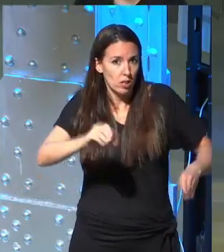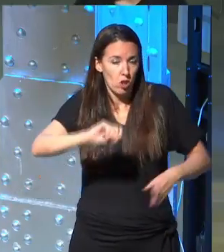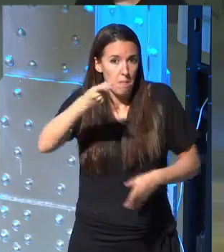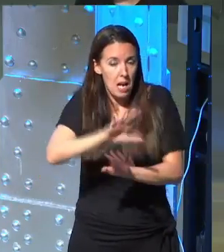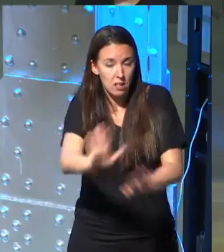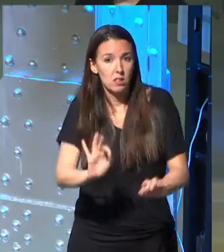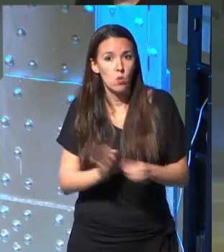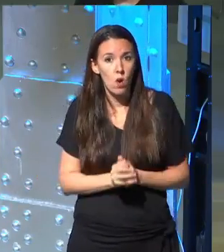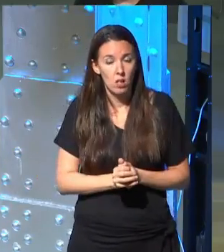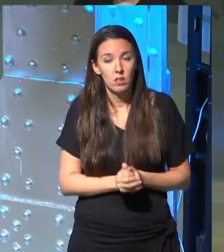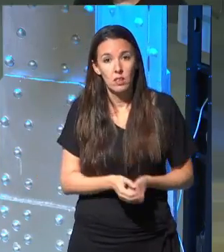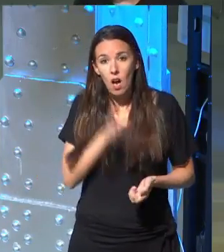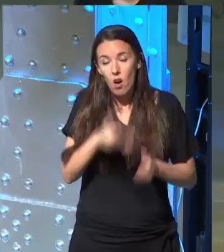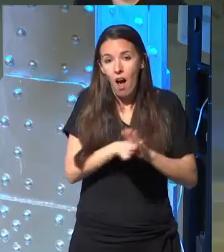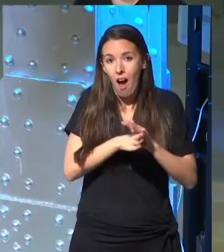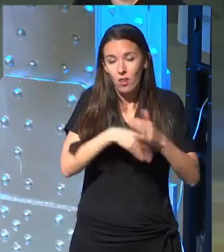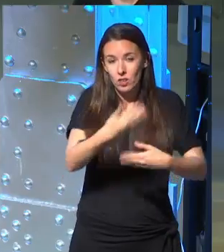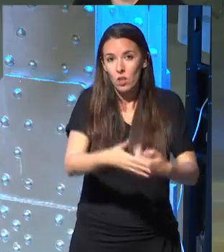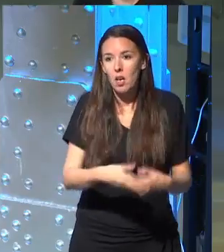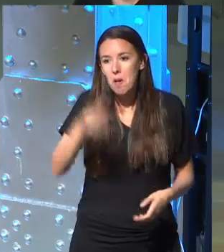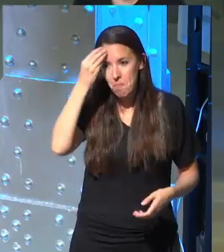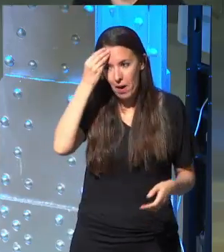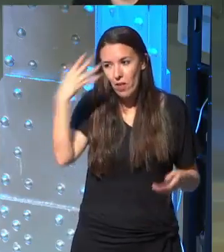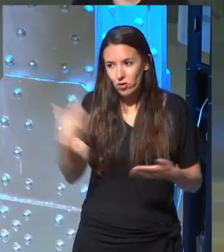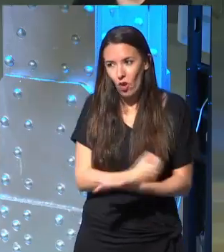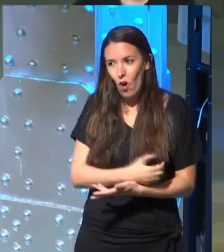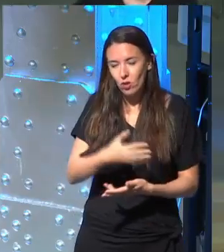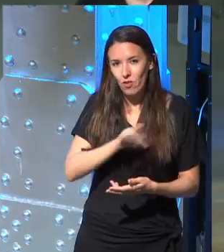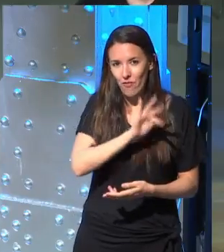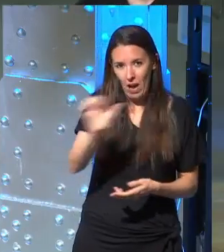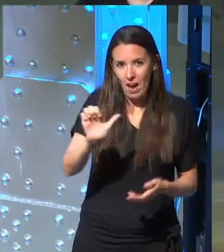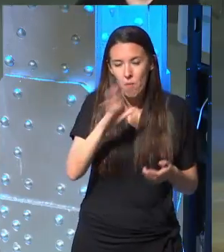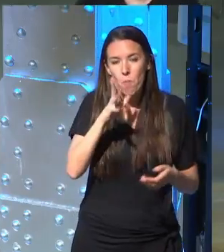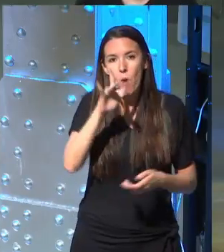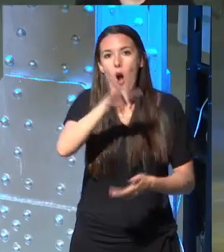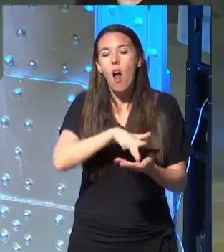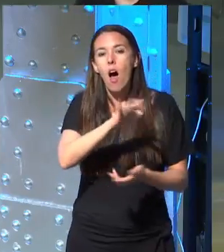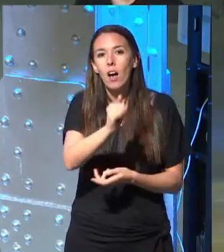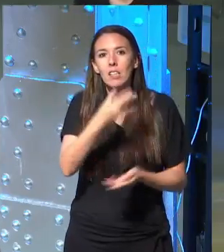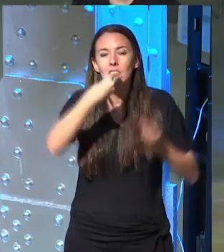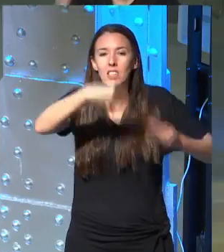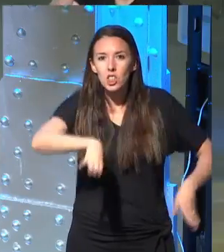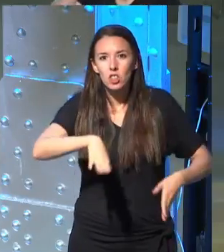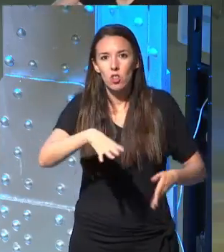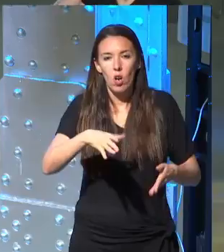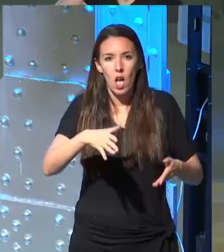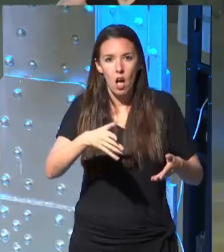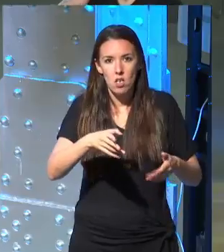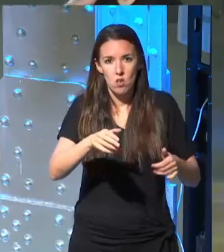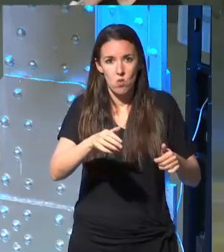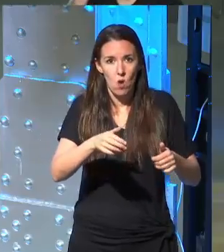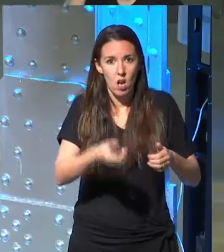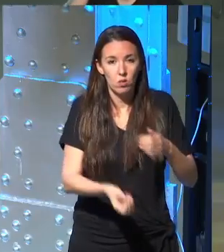Entonces, como de, bueno, pues ahora voy a seguir... Yo creo que podemos tener fe porque tú, o sea, tienes una historia detrás de con pocos medios, sacaste adelante